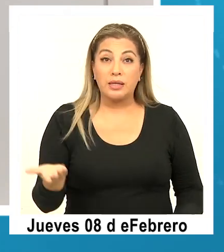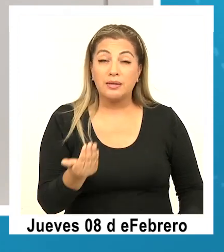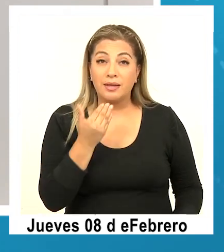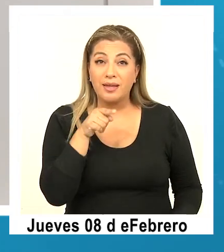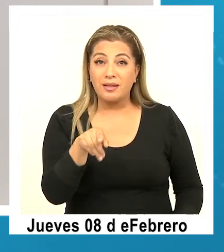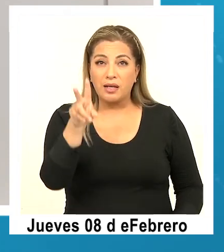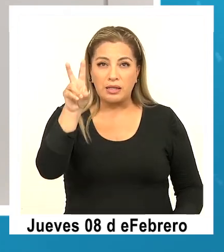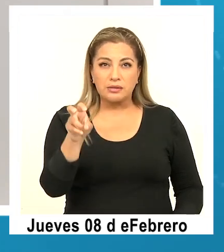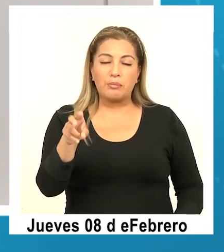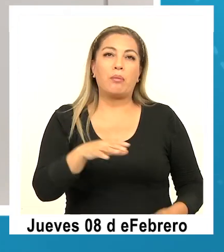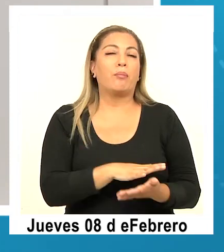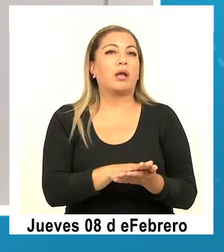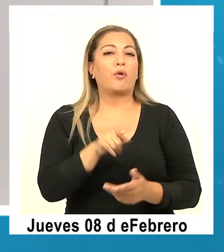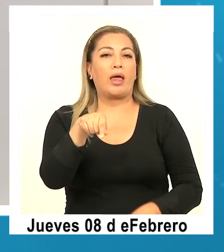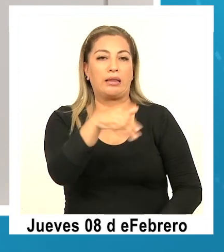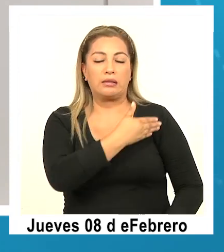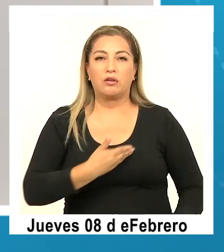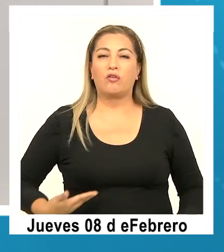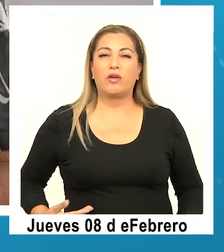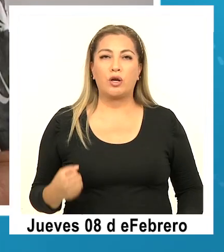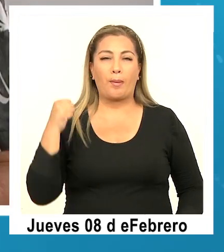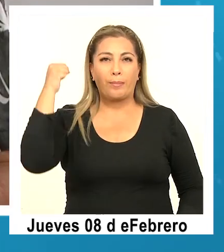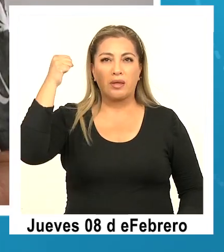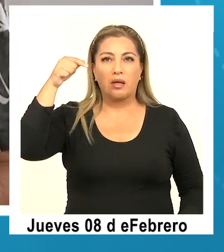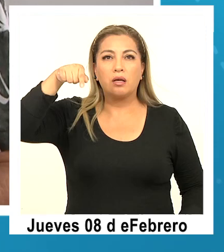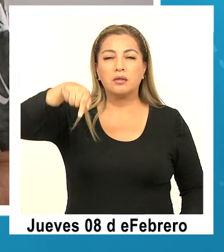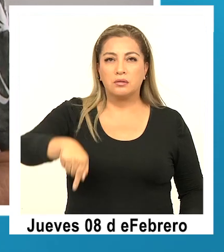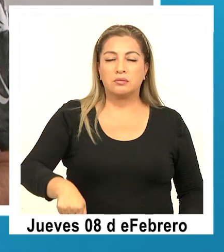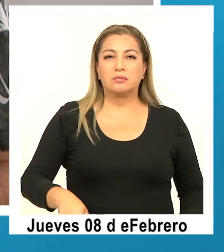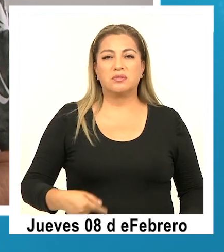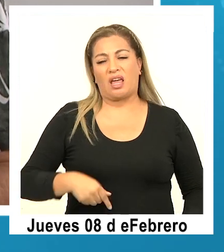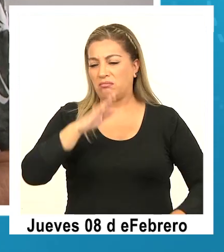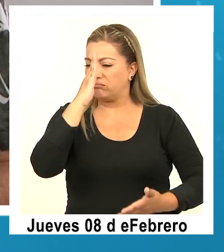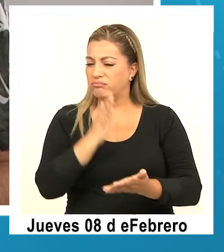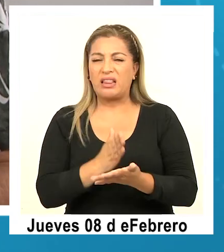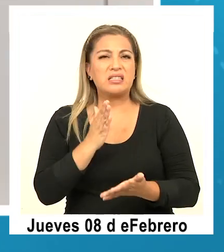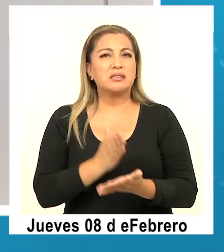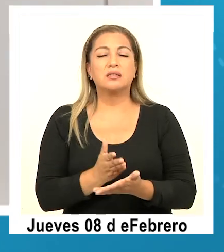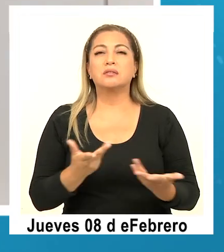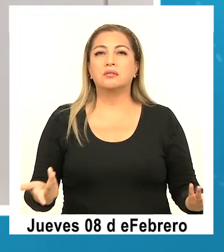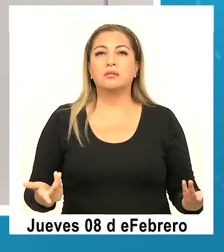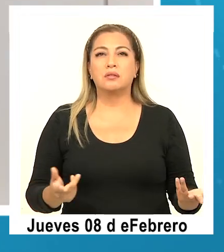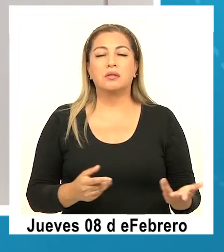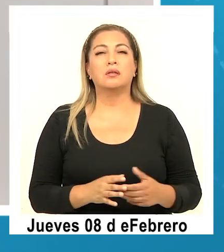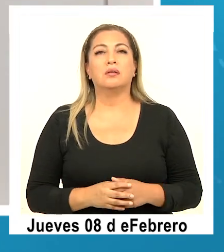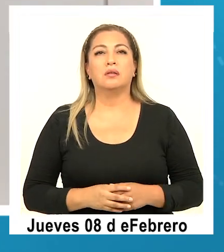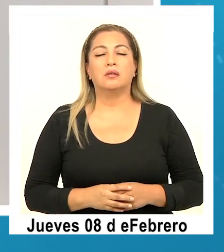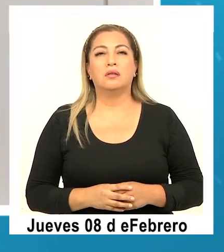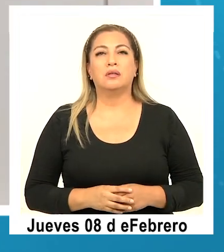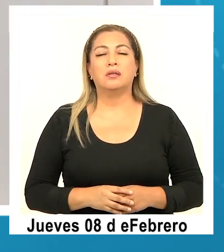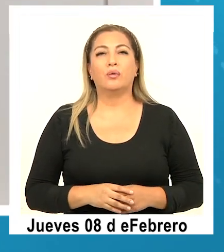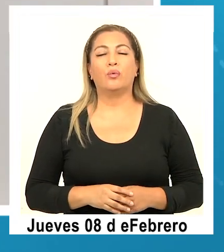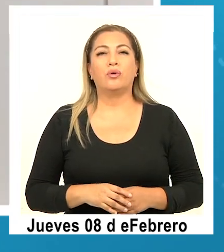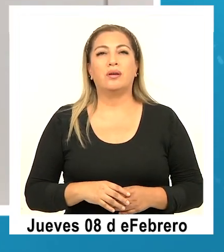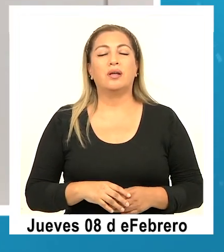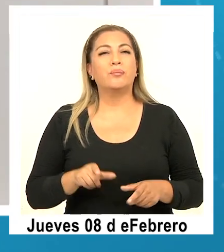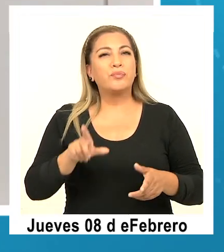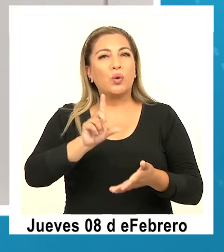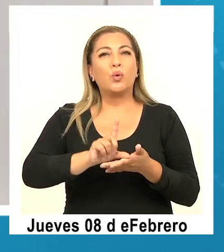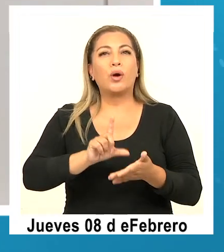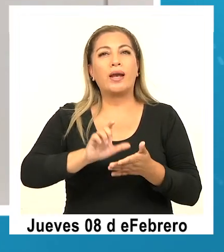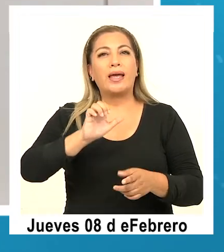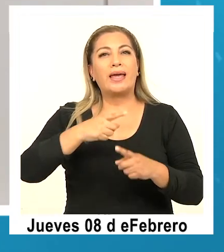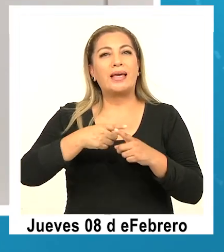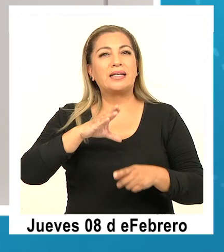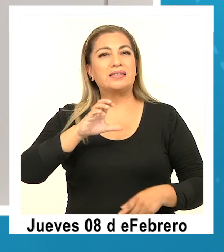ese sentido, por ejemplo, este gobierno tomó con decisión hay un estado de excepción en esta